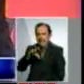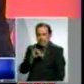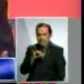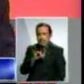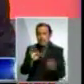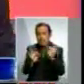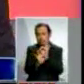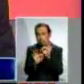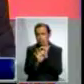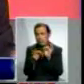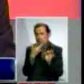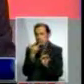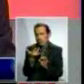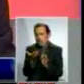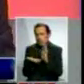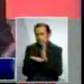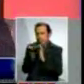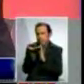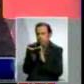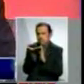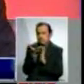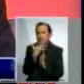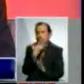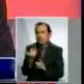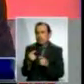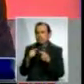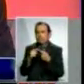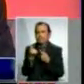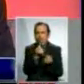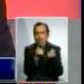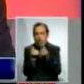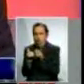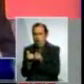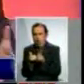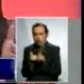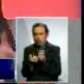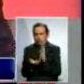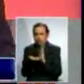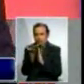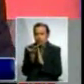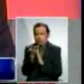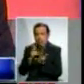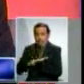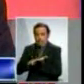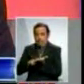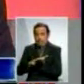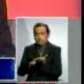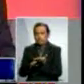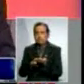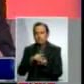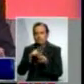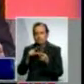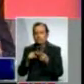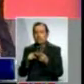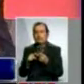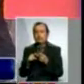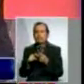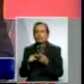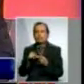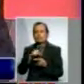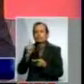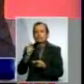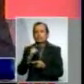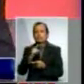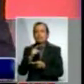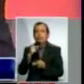argumentos para justificar estas alzas desde un aumento de costos que es real hasta aquí el